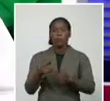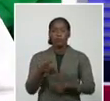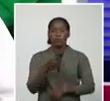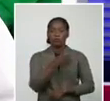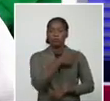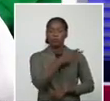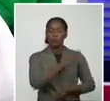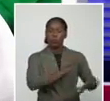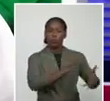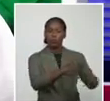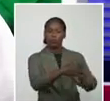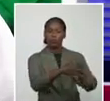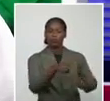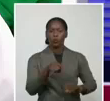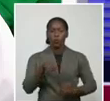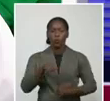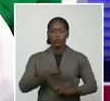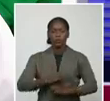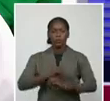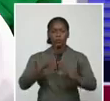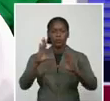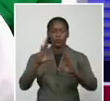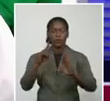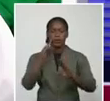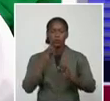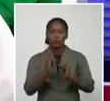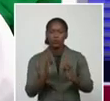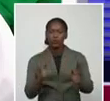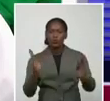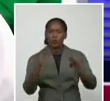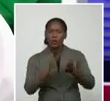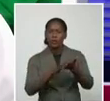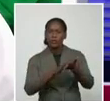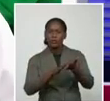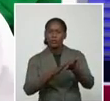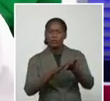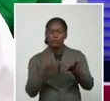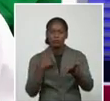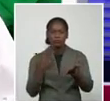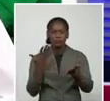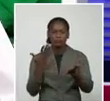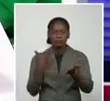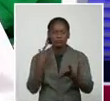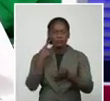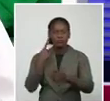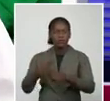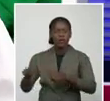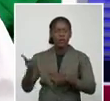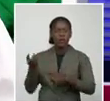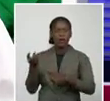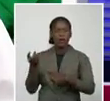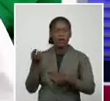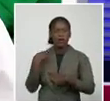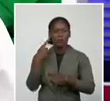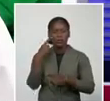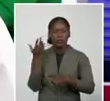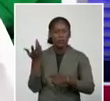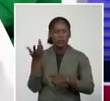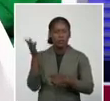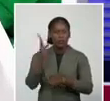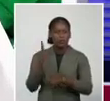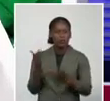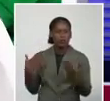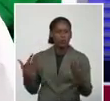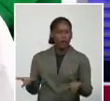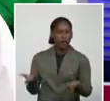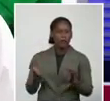país por país, usted se da cuenta de los ingentes esfuerzos que se hacen en algunos de ellos.